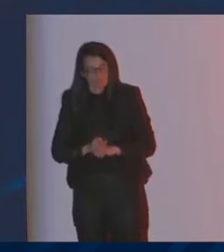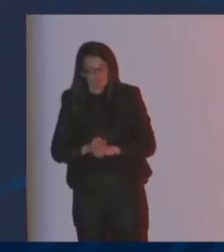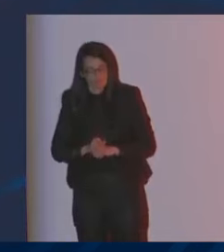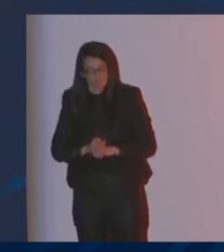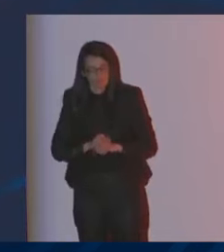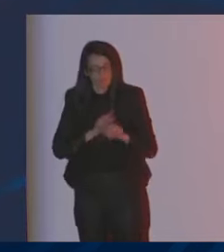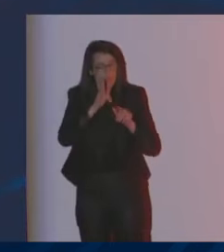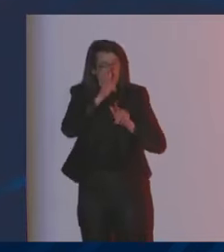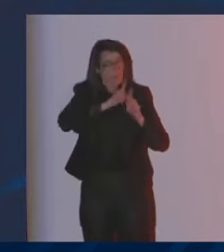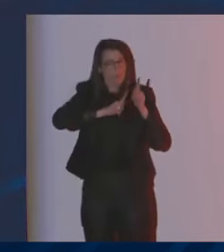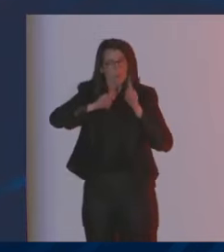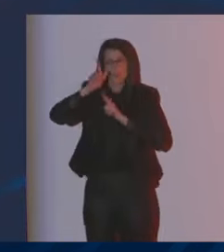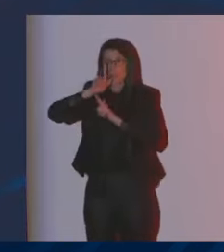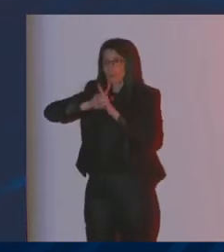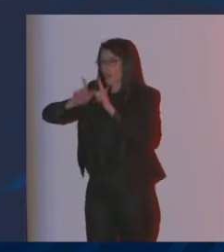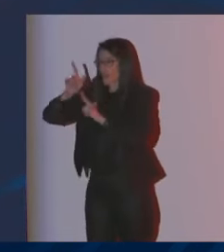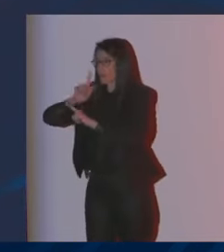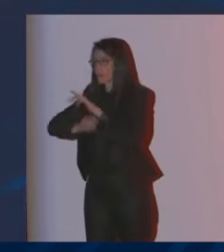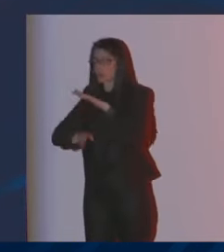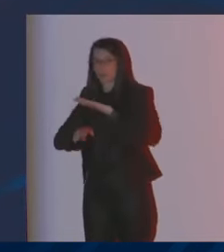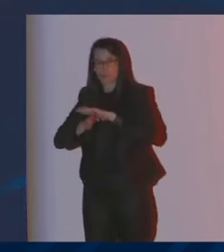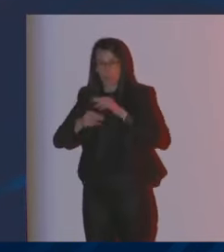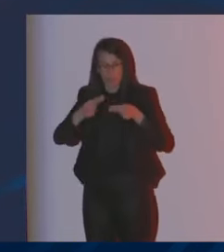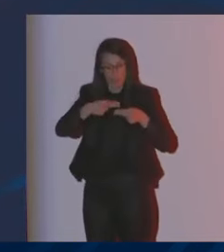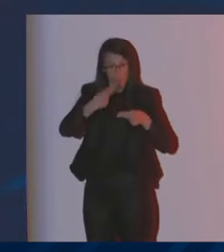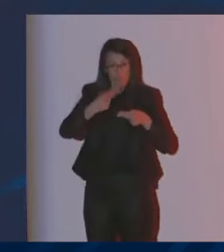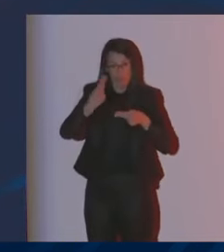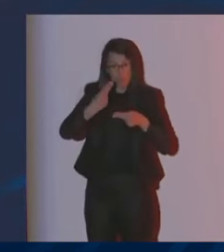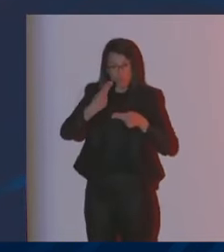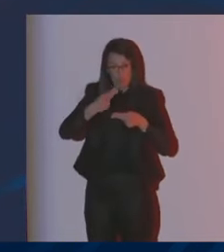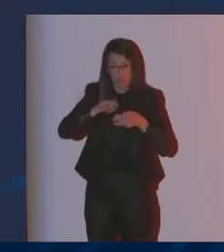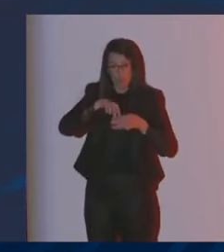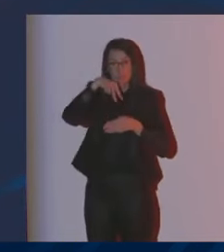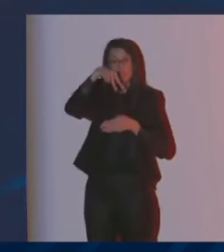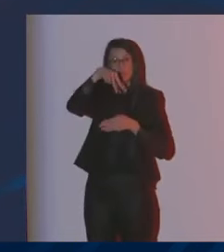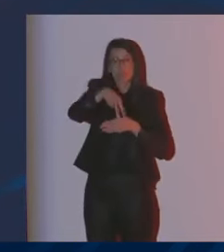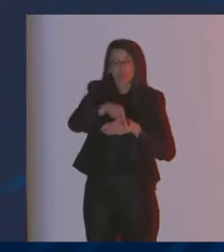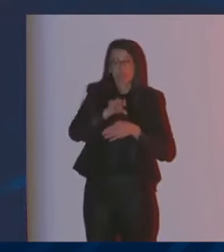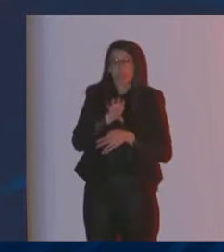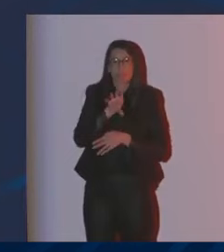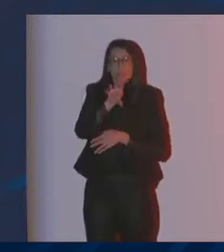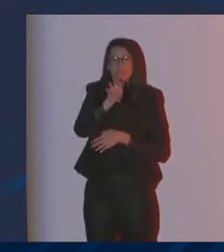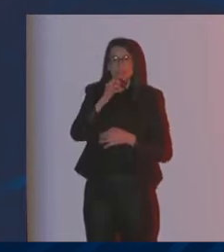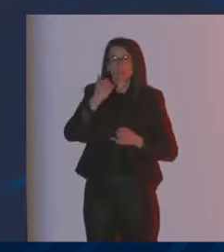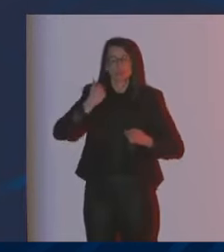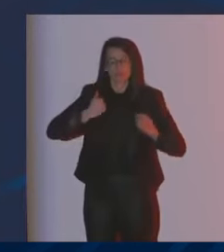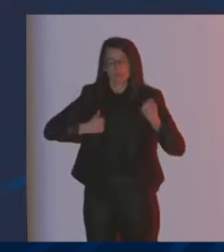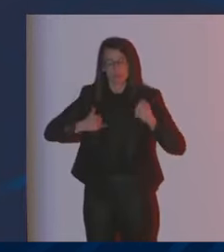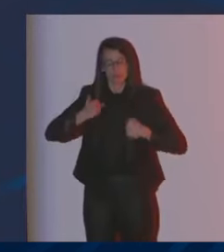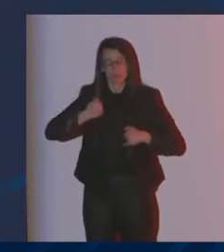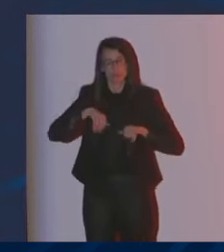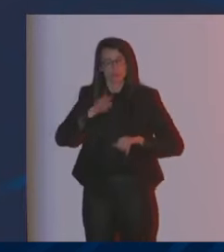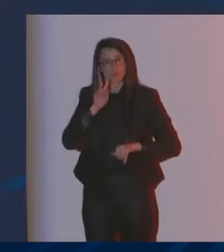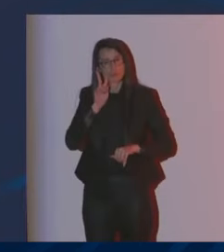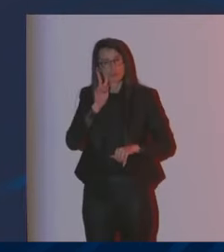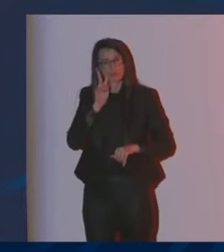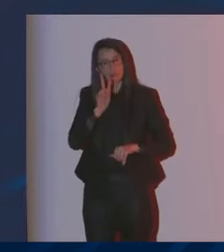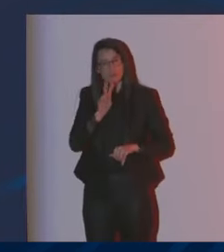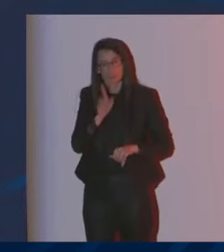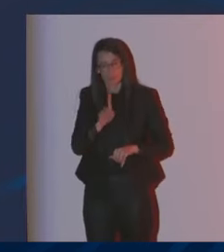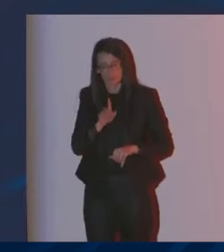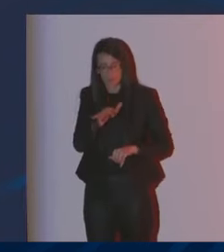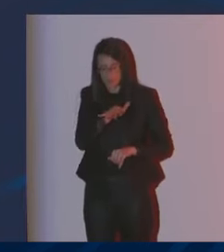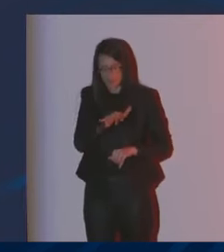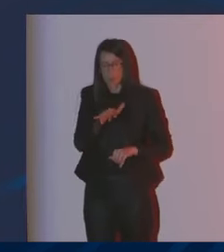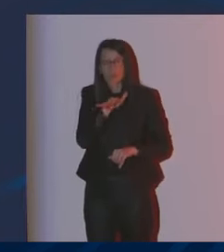Seguimos viajando. Atravesamos fronteras y llegamos al país de las heridas invisibles. Menudo